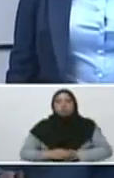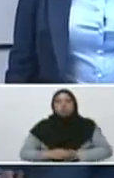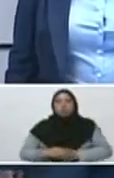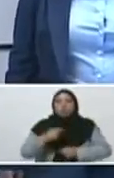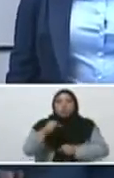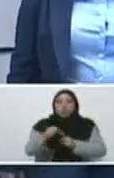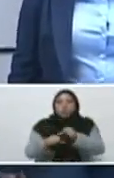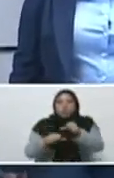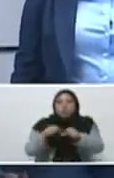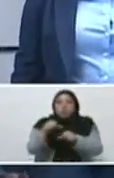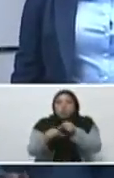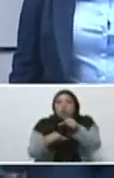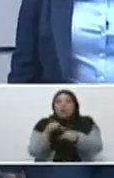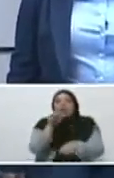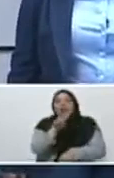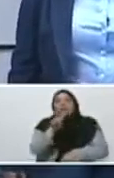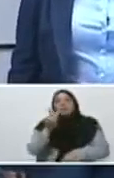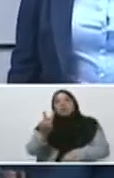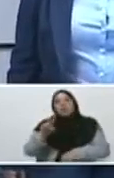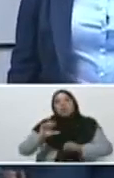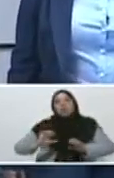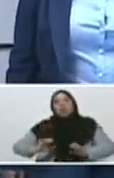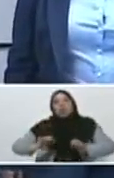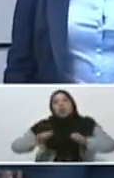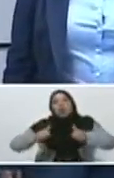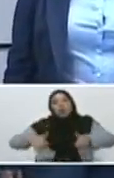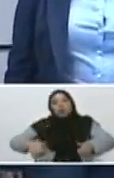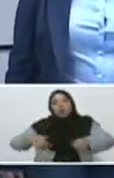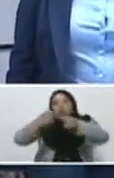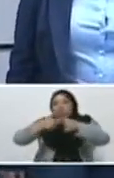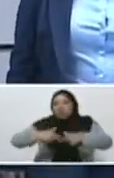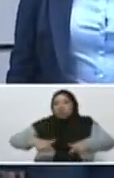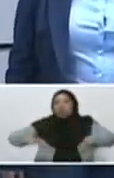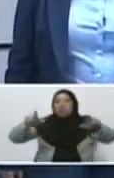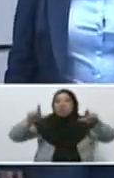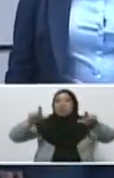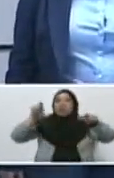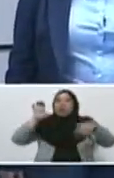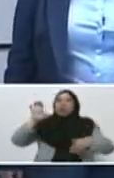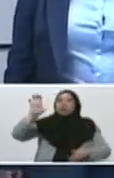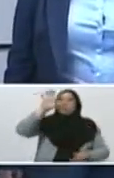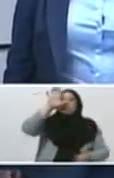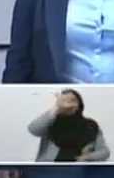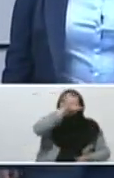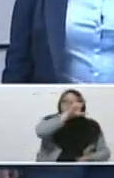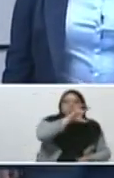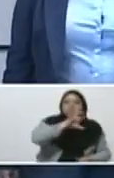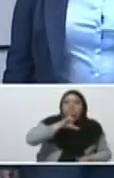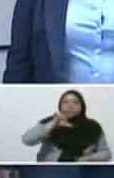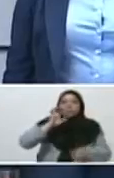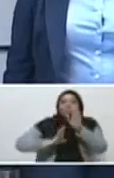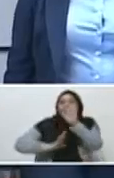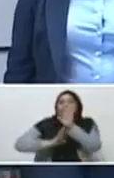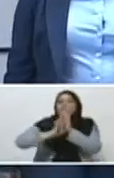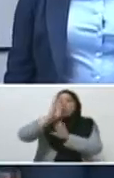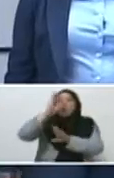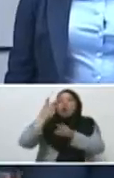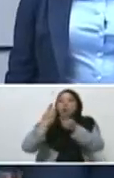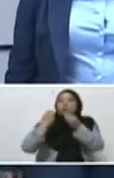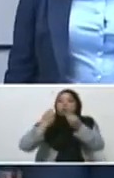siglo XXI en la vanguardia de las naciones del mundo, como ya estamos en la vanguardia en muchos